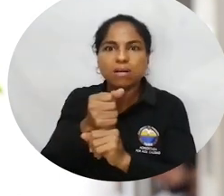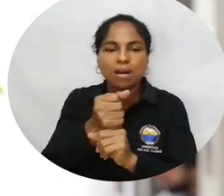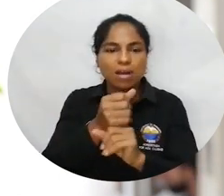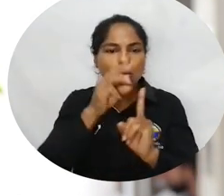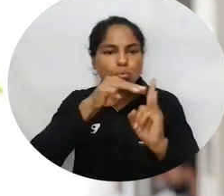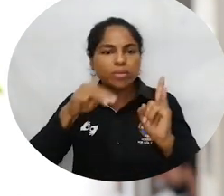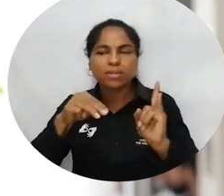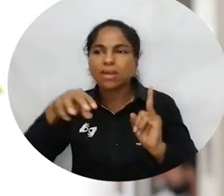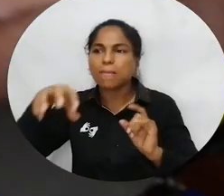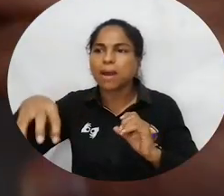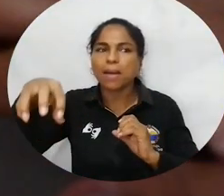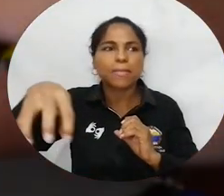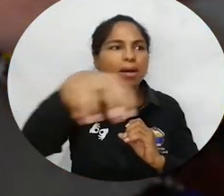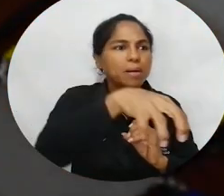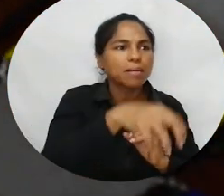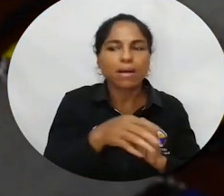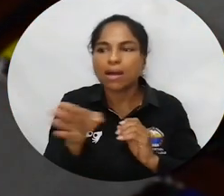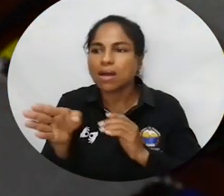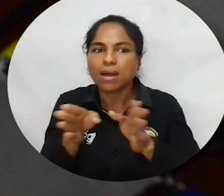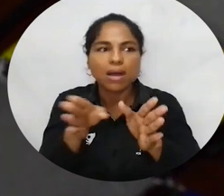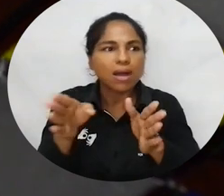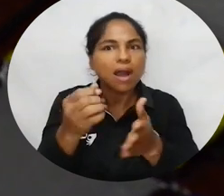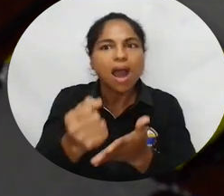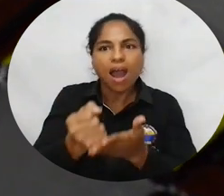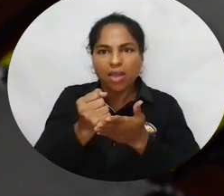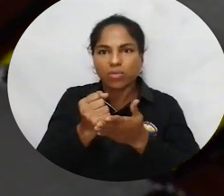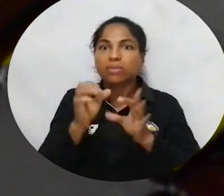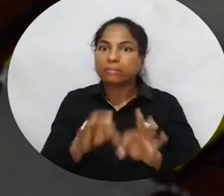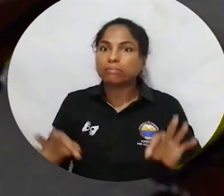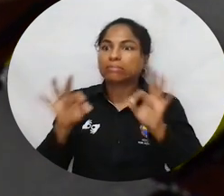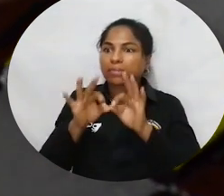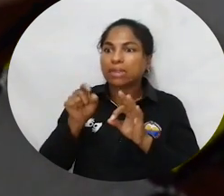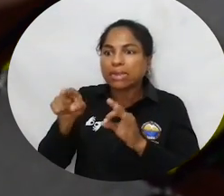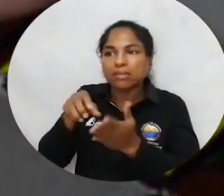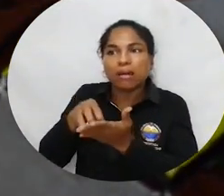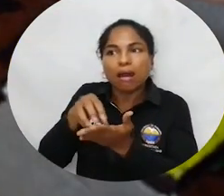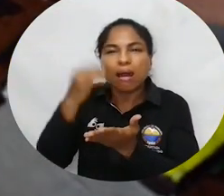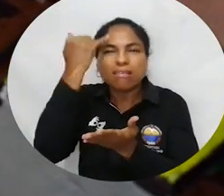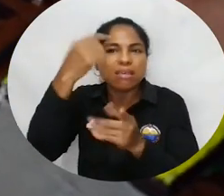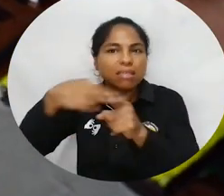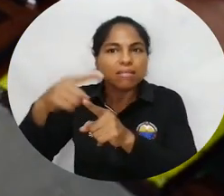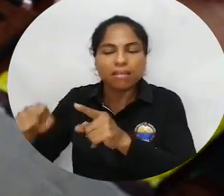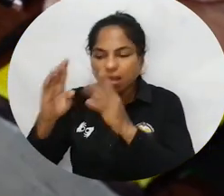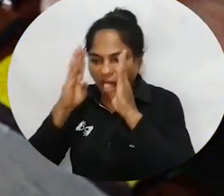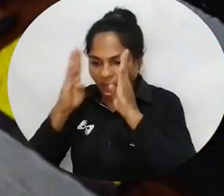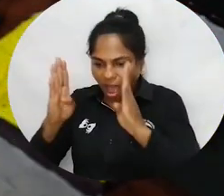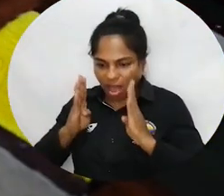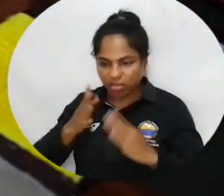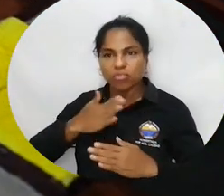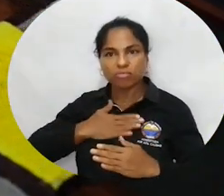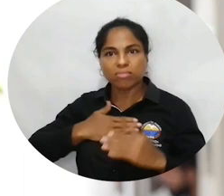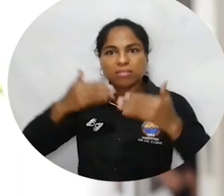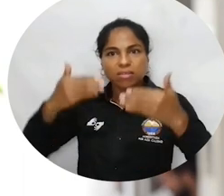más certera, la universidad. Es importante de que estos proyectos se sigan generando porque están teniéndonos en cuenta nosotros como población